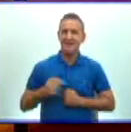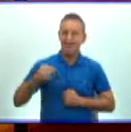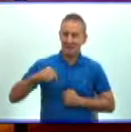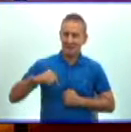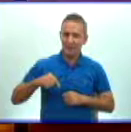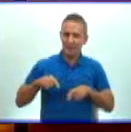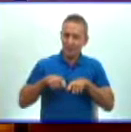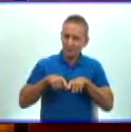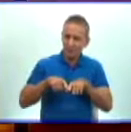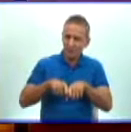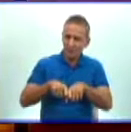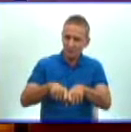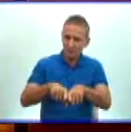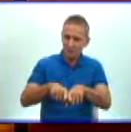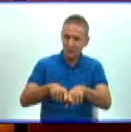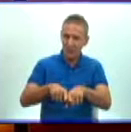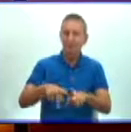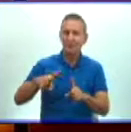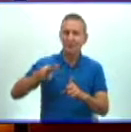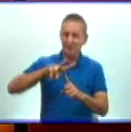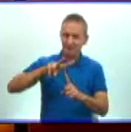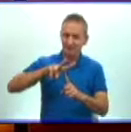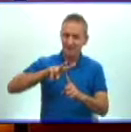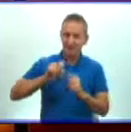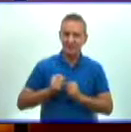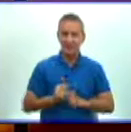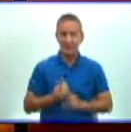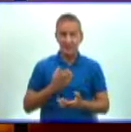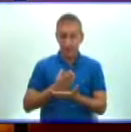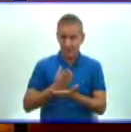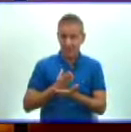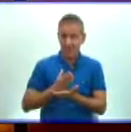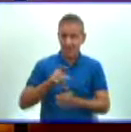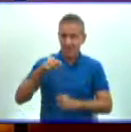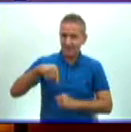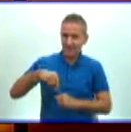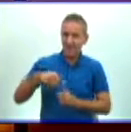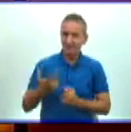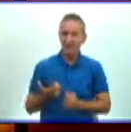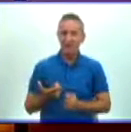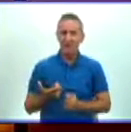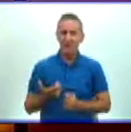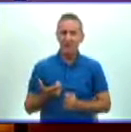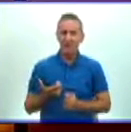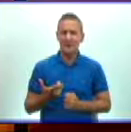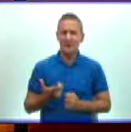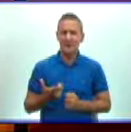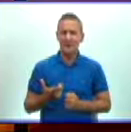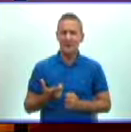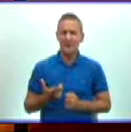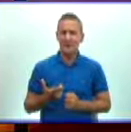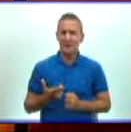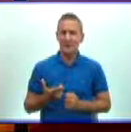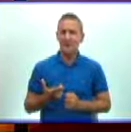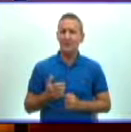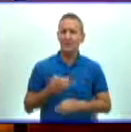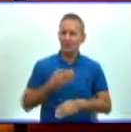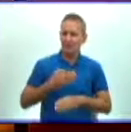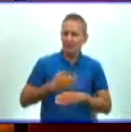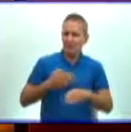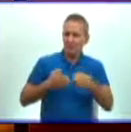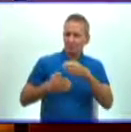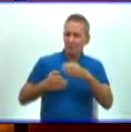en estos espacios televisivos. En la clase de hoy vamos a construir